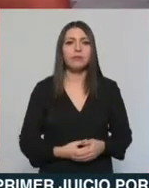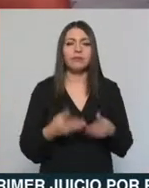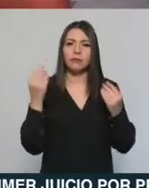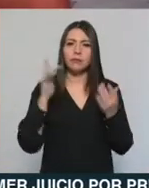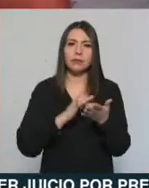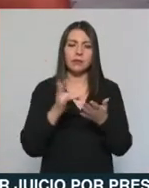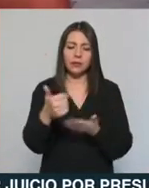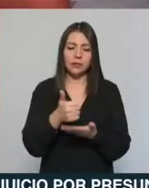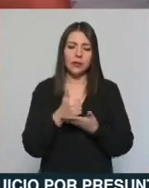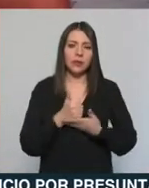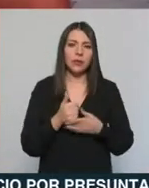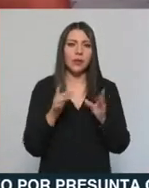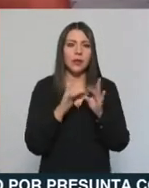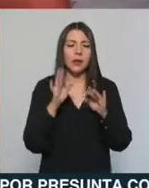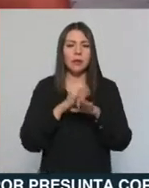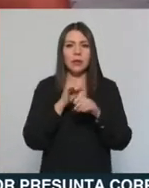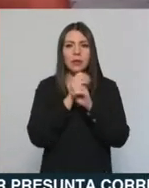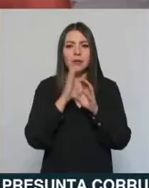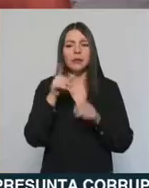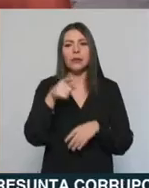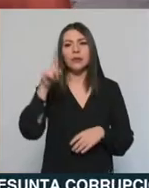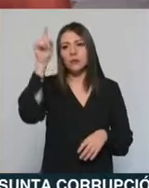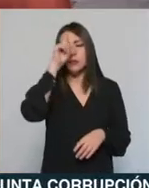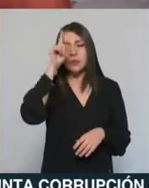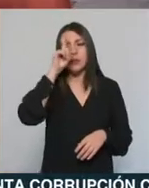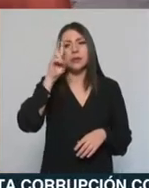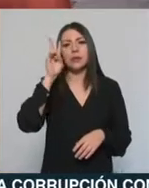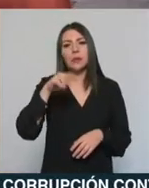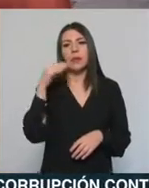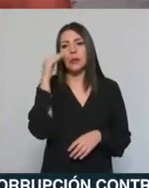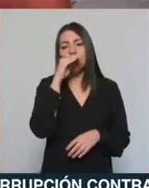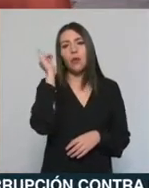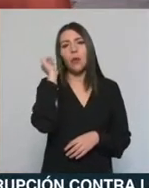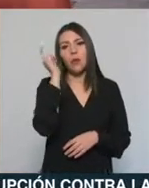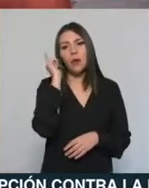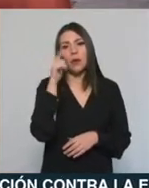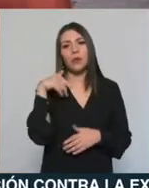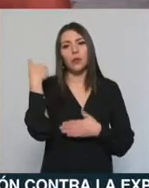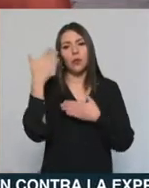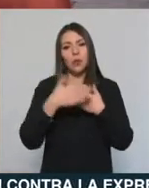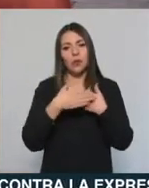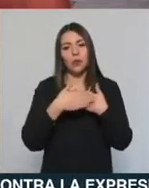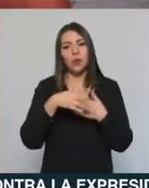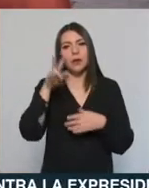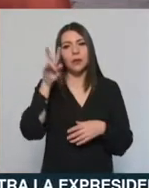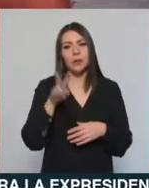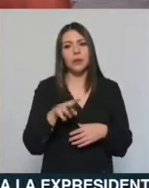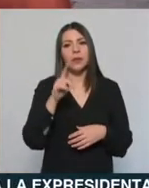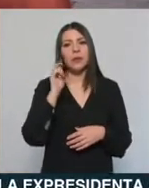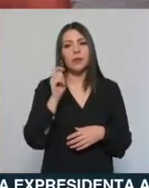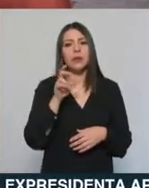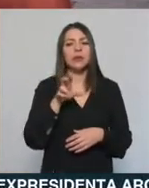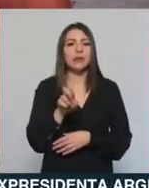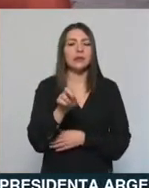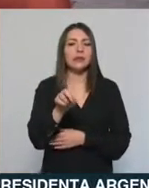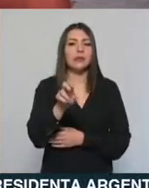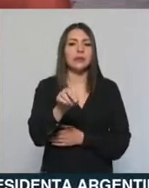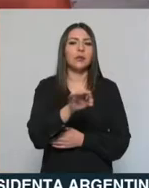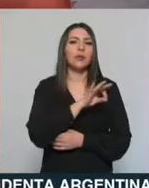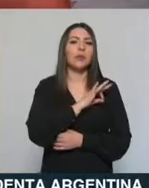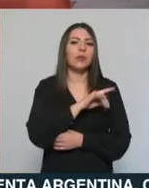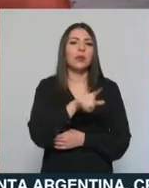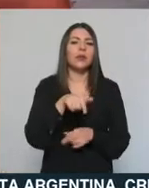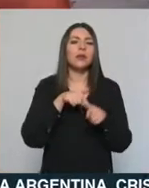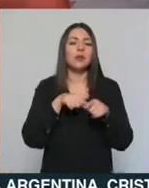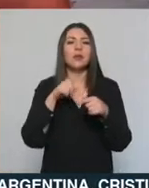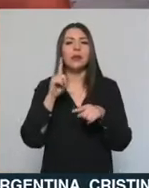nuestra audiencia. Bien lo dijo nuestro compañero Enrique Alcocer, una asesoría completamente gratis. Esperemos tenerlo próximamente y que sea de una manera recurrente, pues para poder seguir